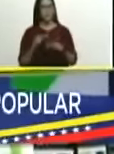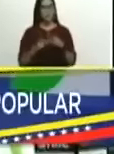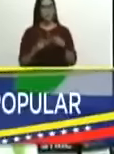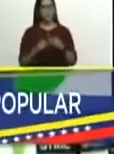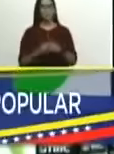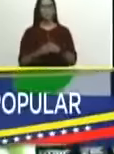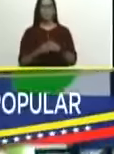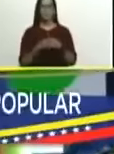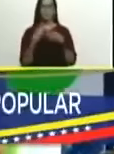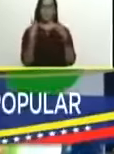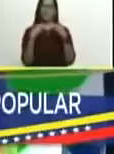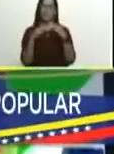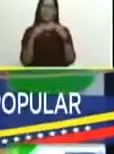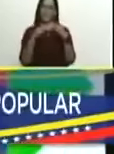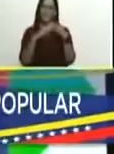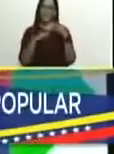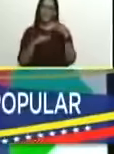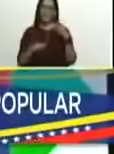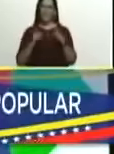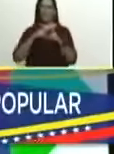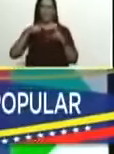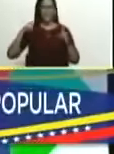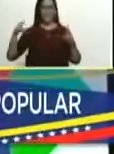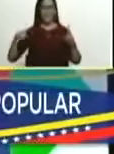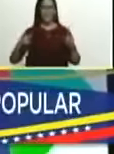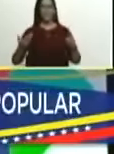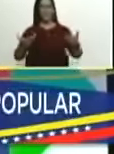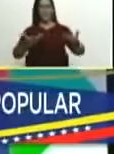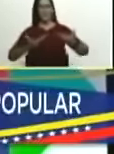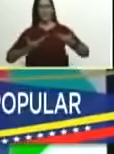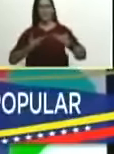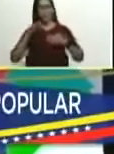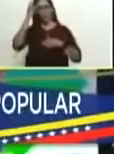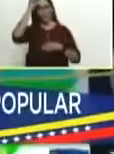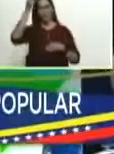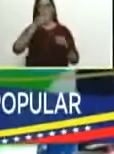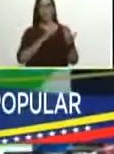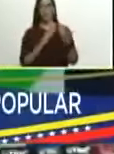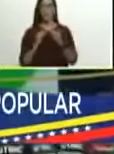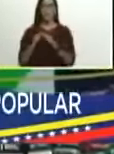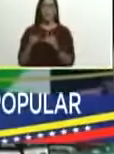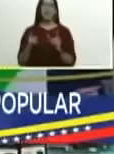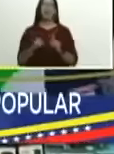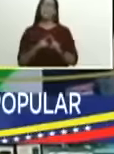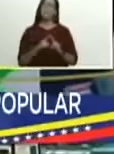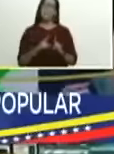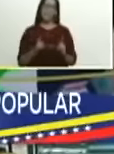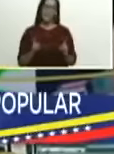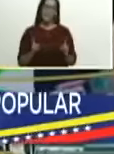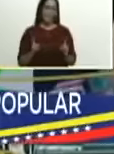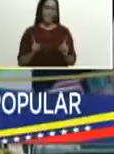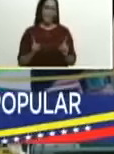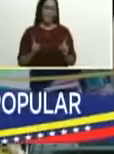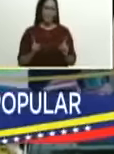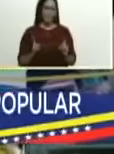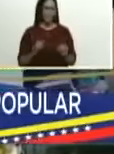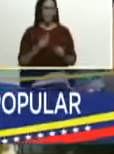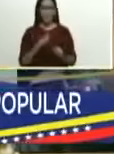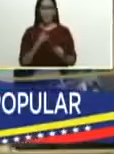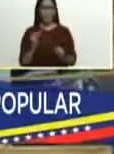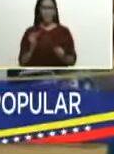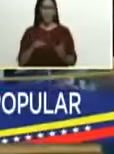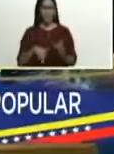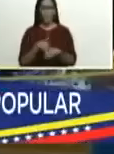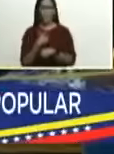materiales eléctricos que ha adquirido el Consejo Comunal, pero no es de un